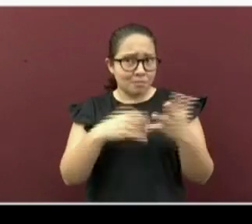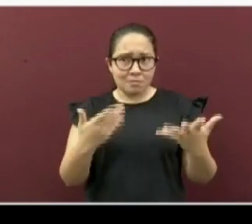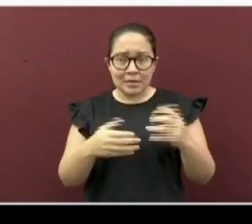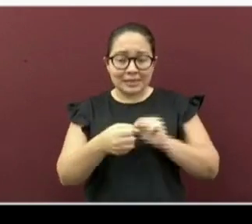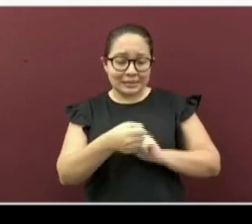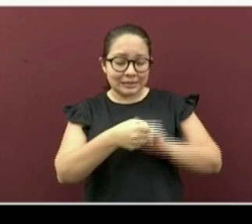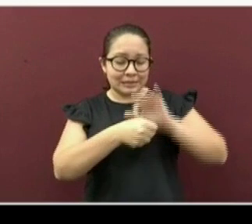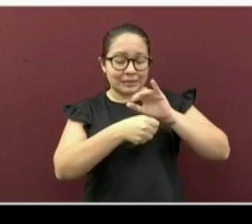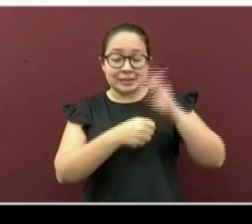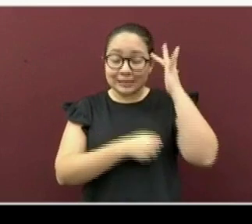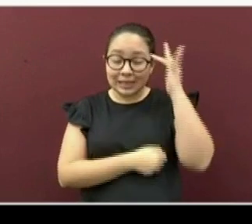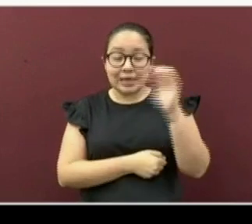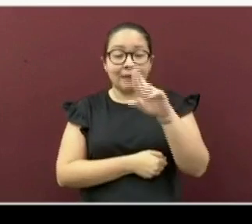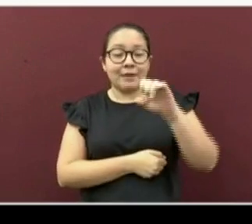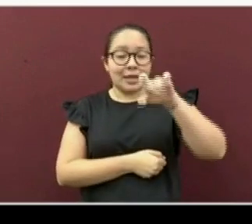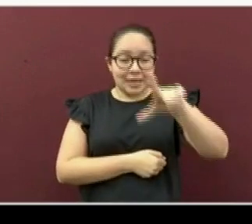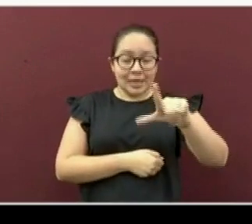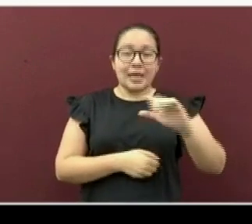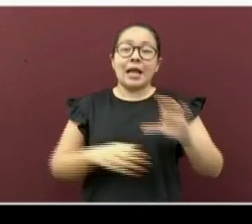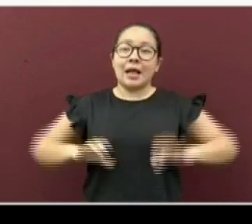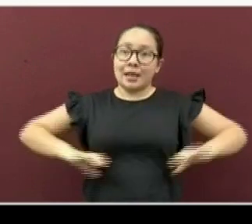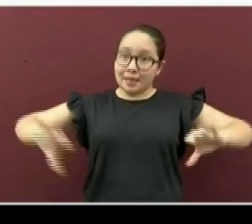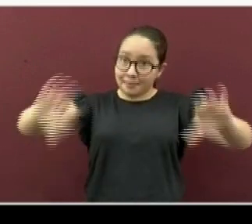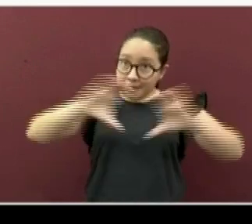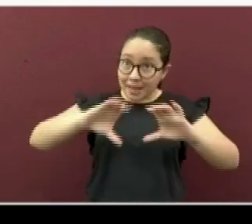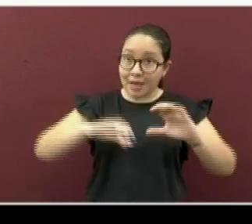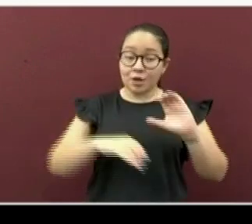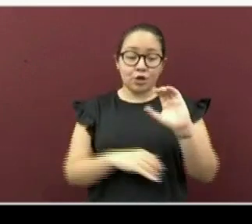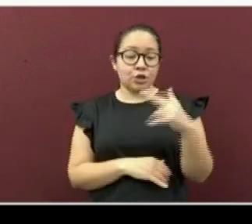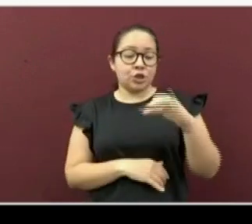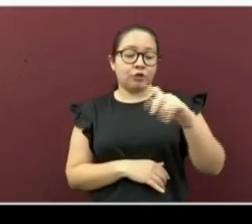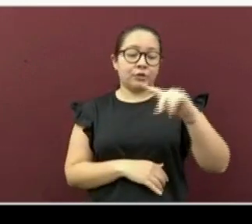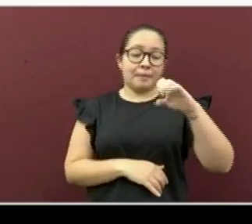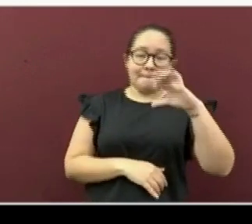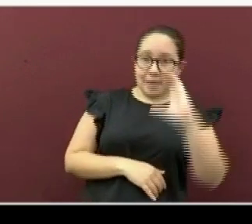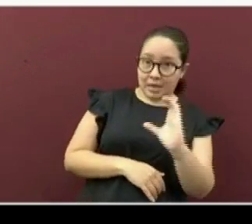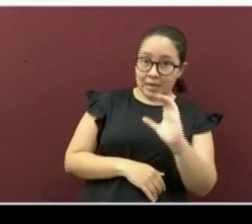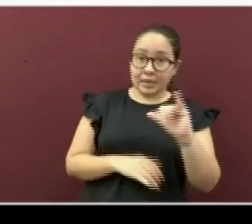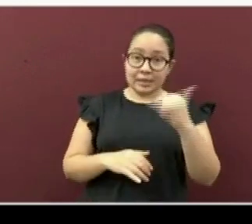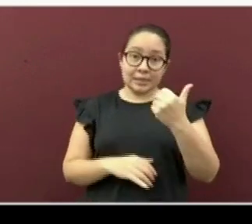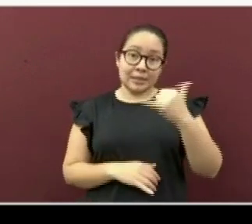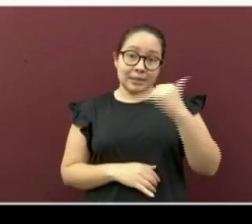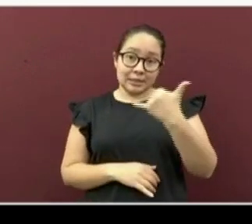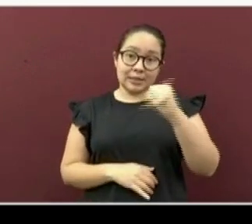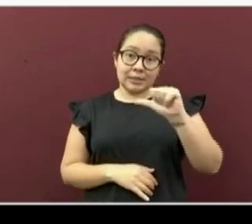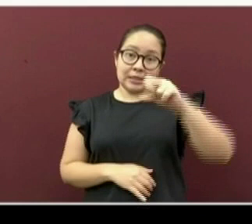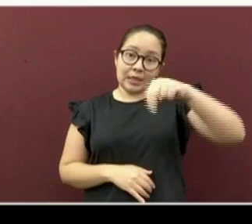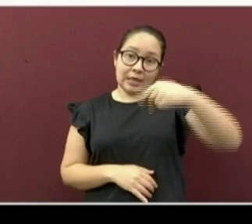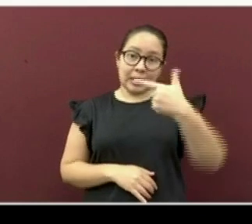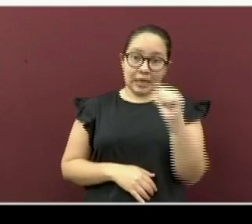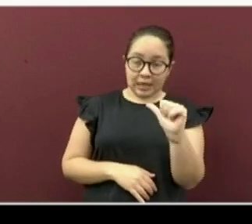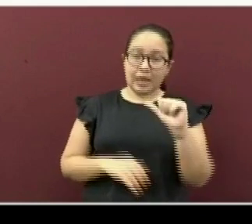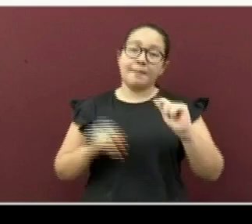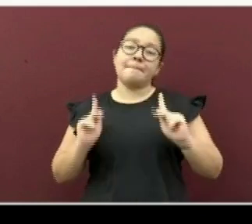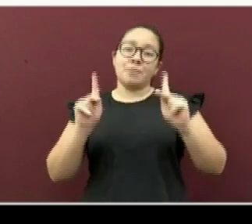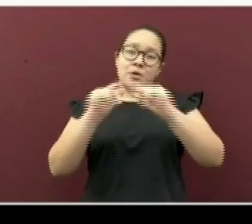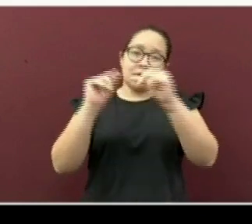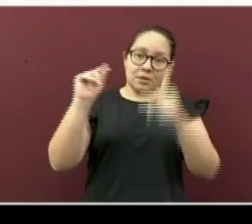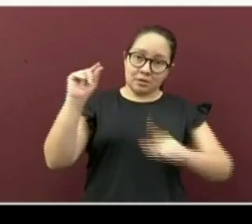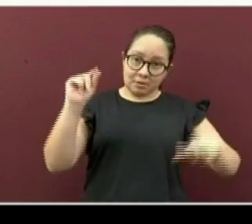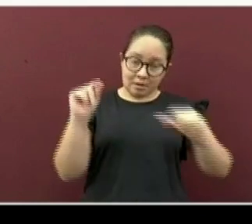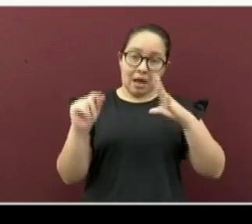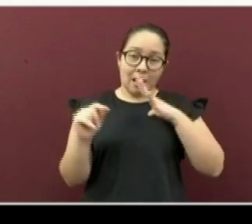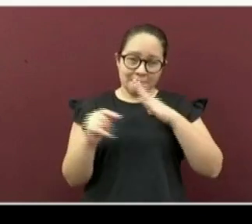San Rafael, Catemaco, Chicontepec, Yanga y Puente Nacional, que se encuentran con pacientes